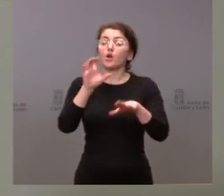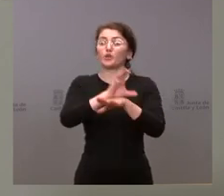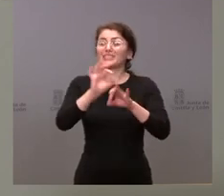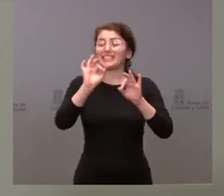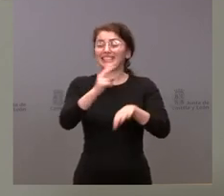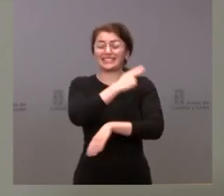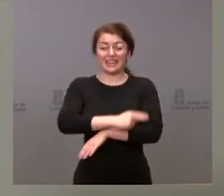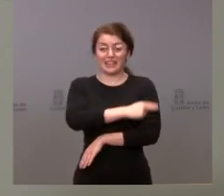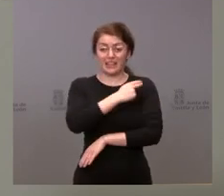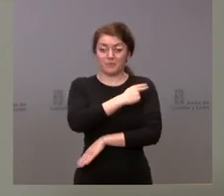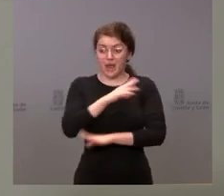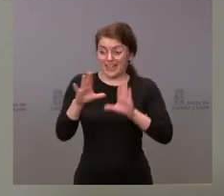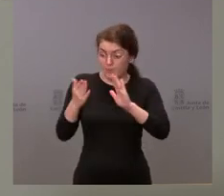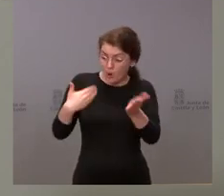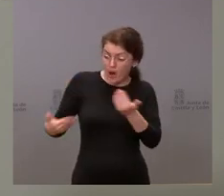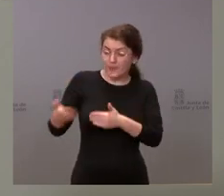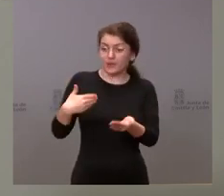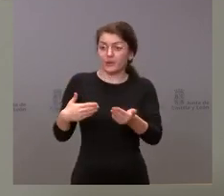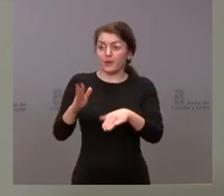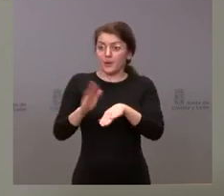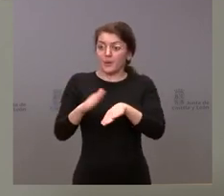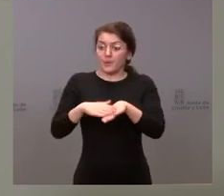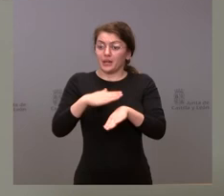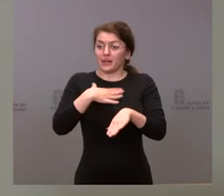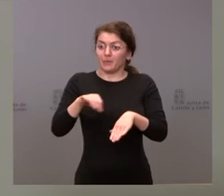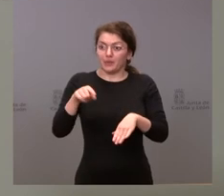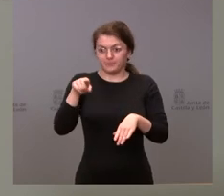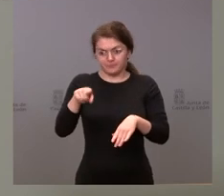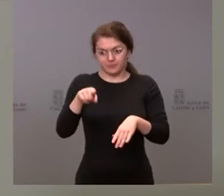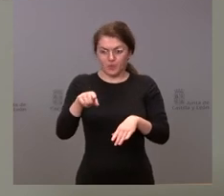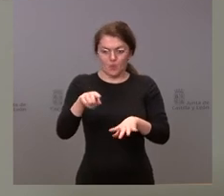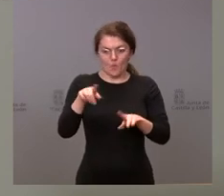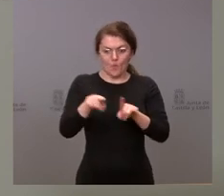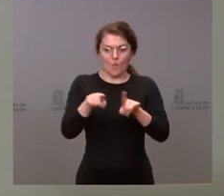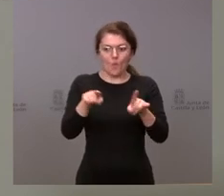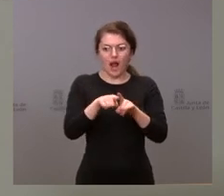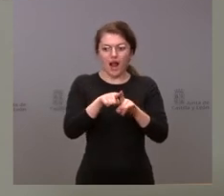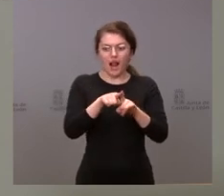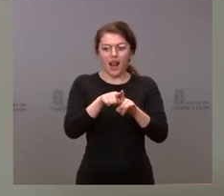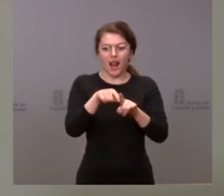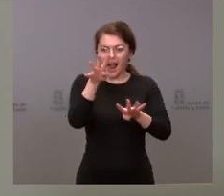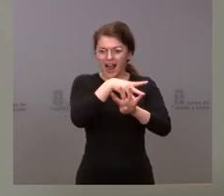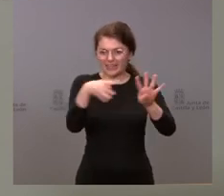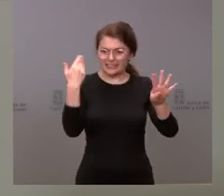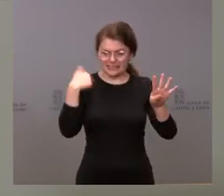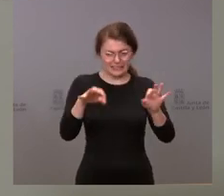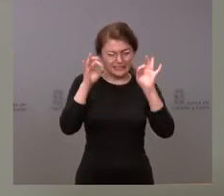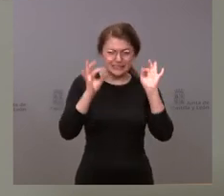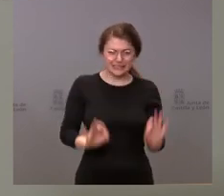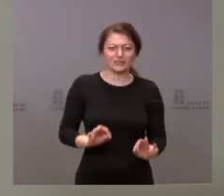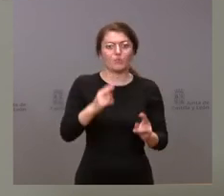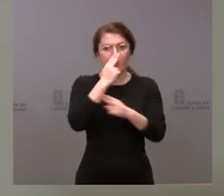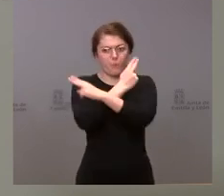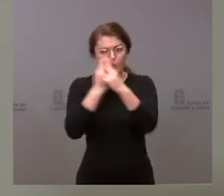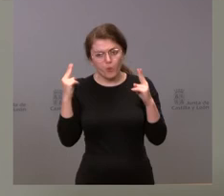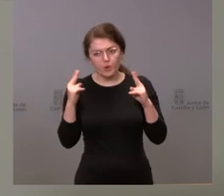que para que se compruebe que perfectamente que las agendas estén perfectamente volcadas donde tienen que estar porque mi intención